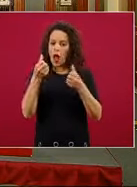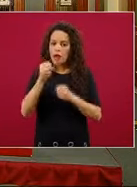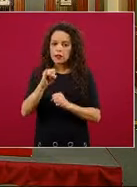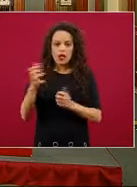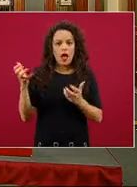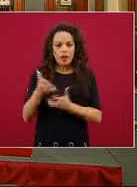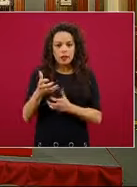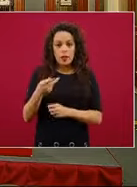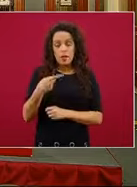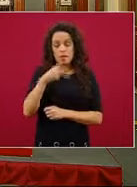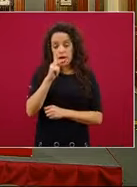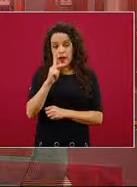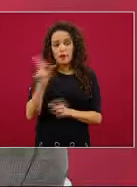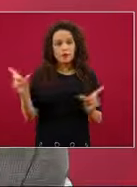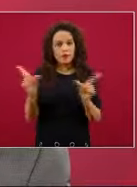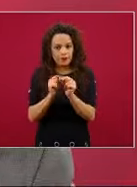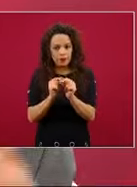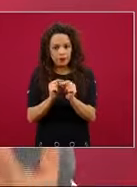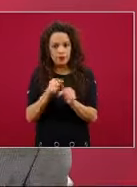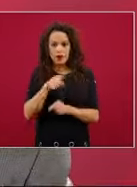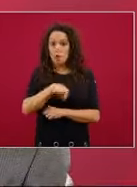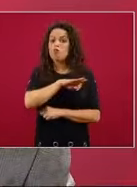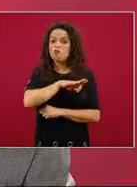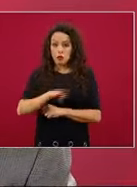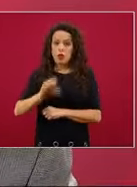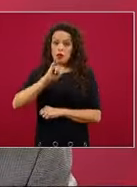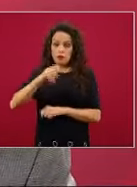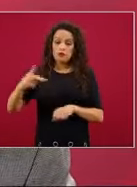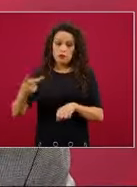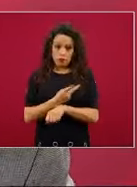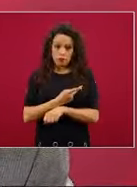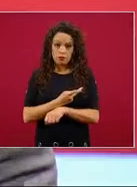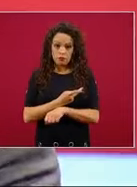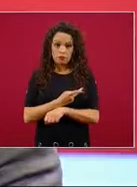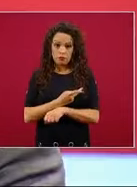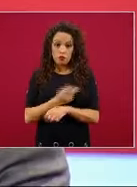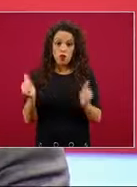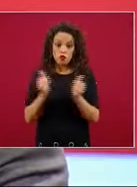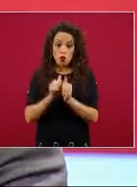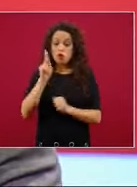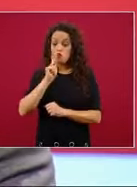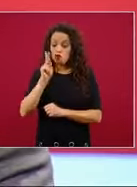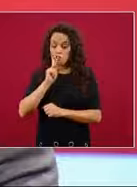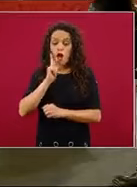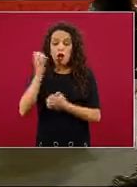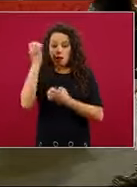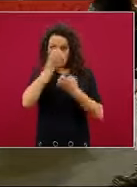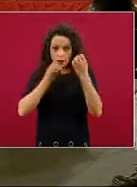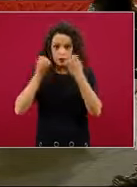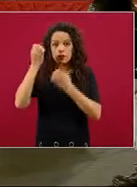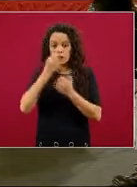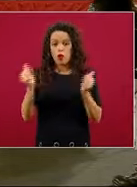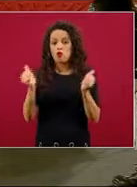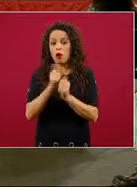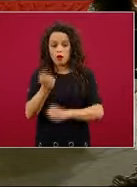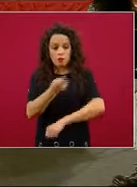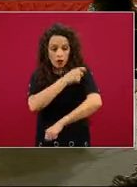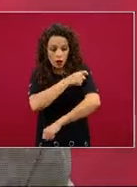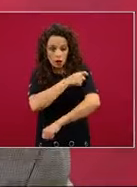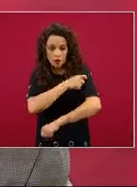conclusión, esto puede ocurrir y va a estar ocurriendo en los ensayos clínicos de vacunas COVID, de cualquier otro